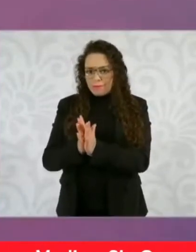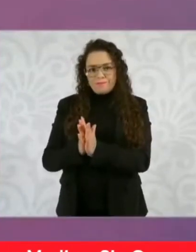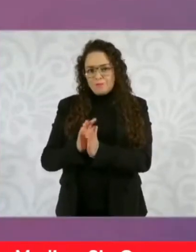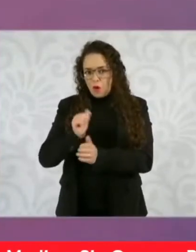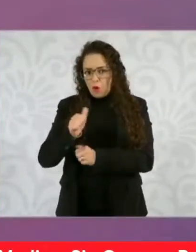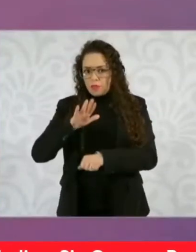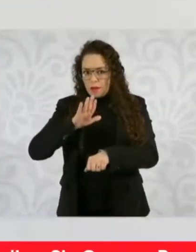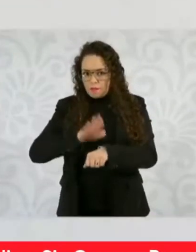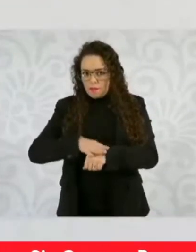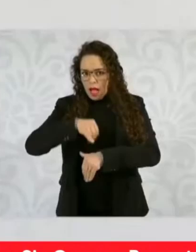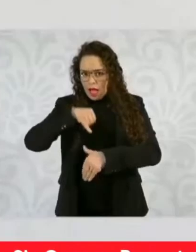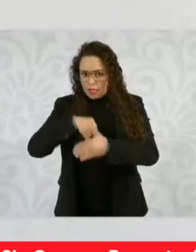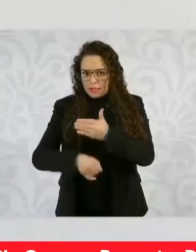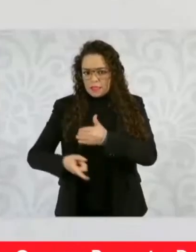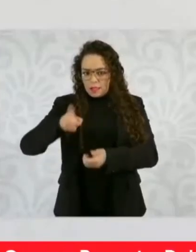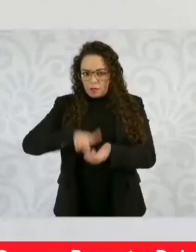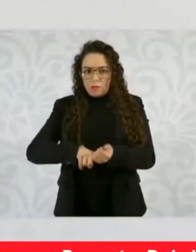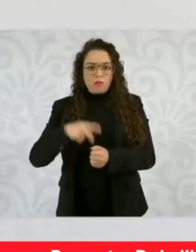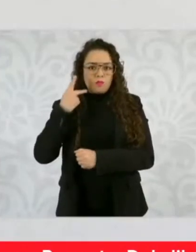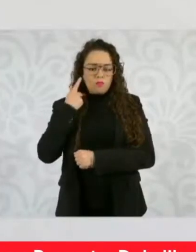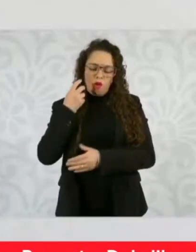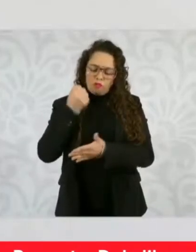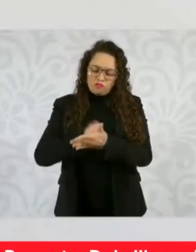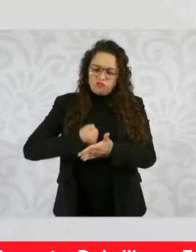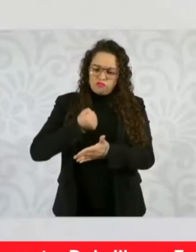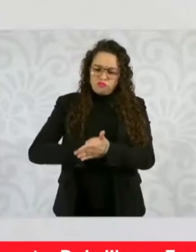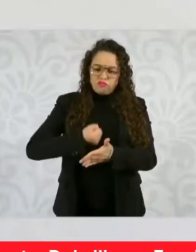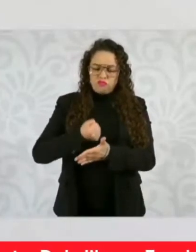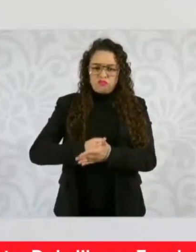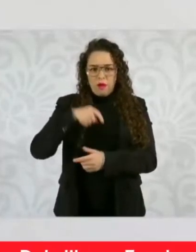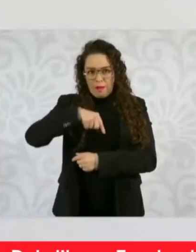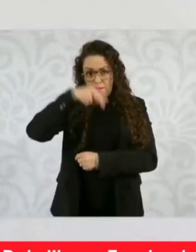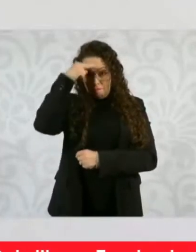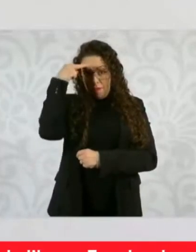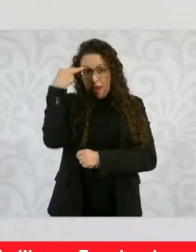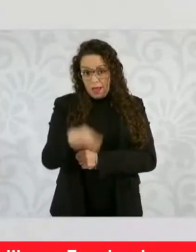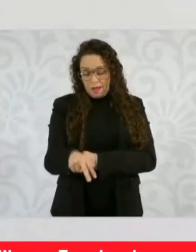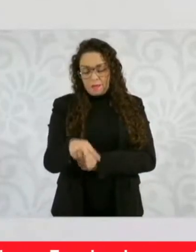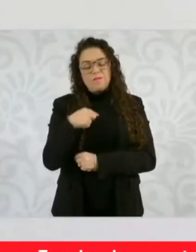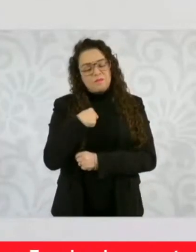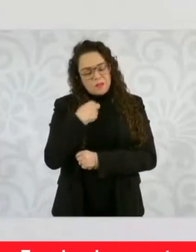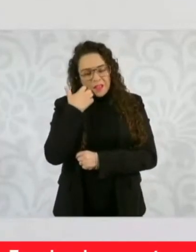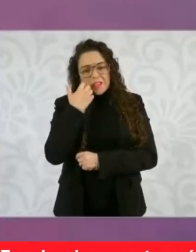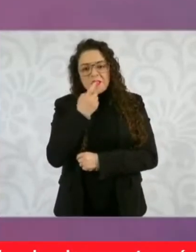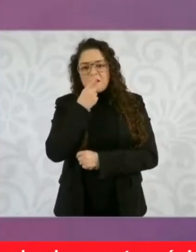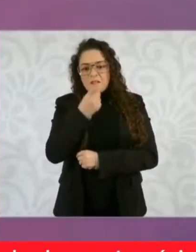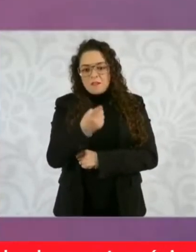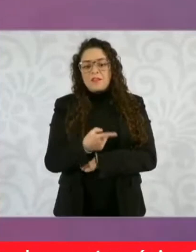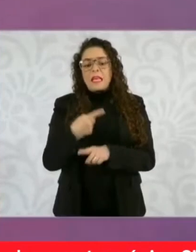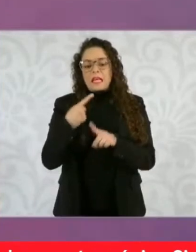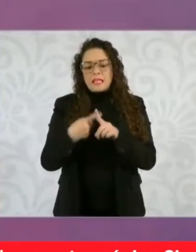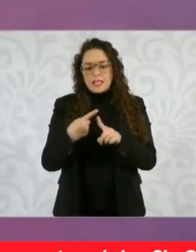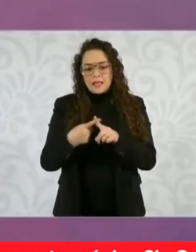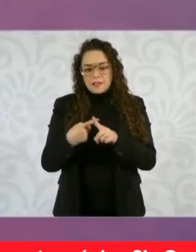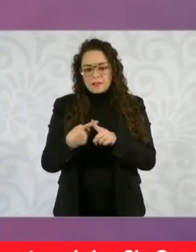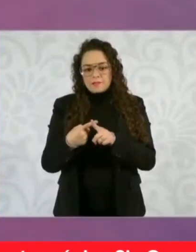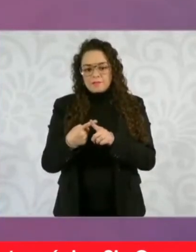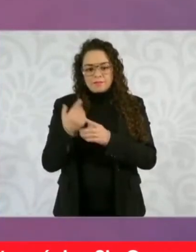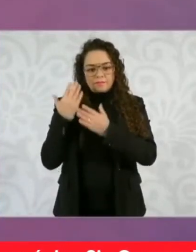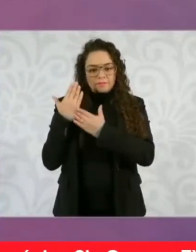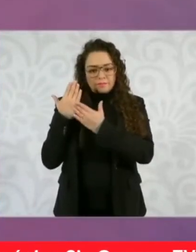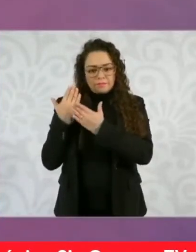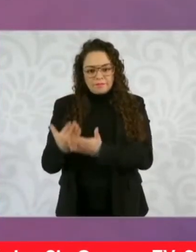dentro de la política de nuestro país. Y aquí me gustaría destacar, por supuesto, a la